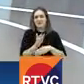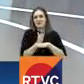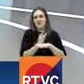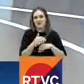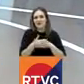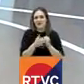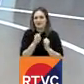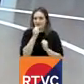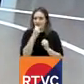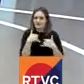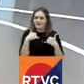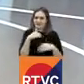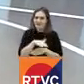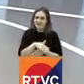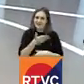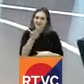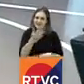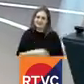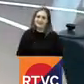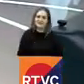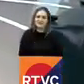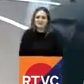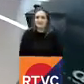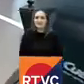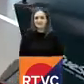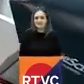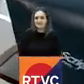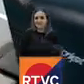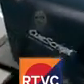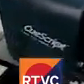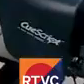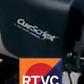RTVC Noticias. Feliz tarde, feliz fin de semana.